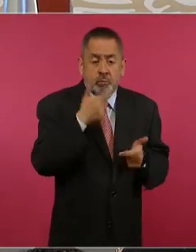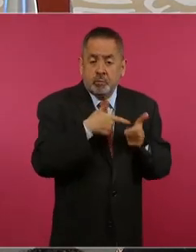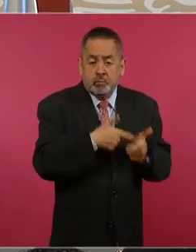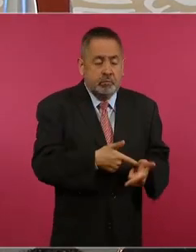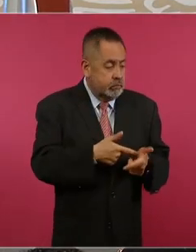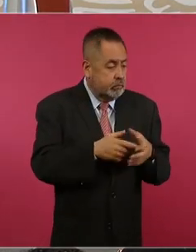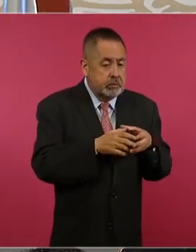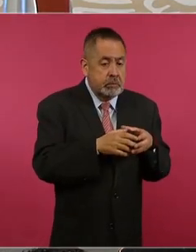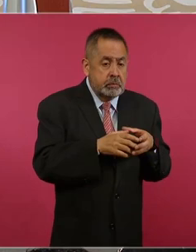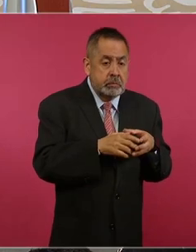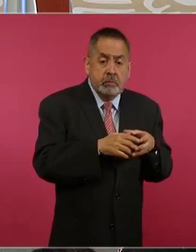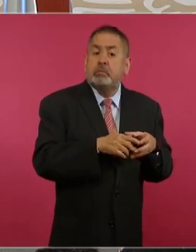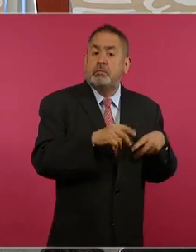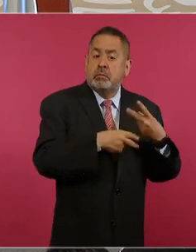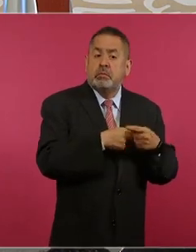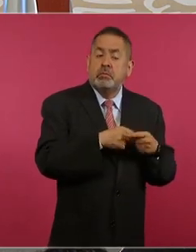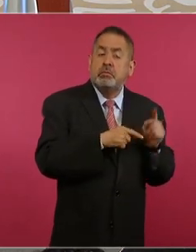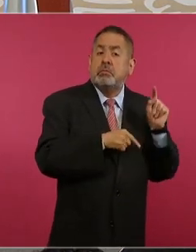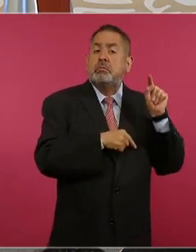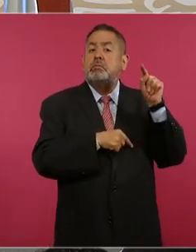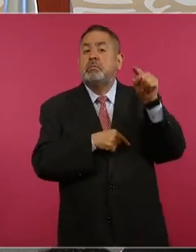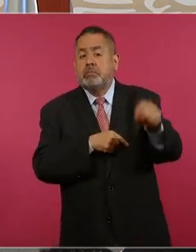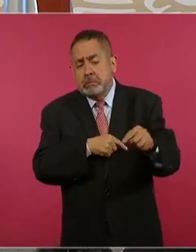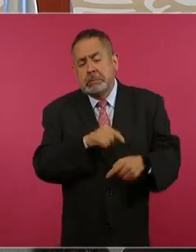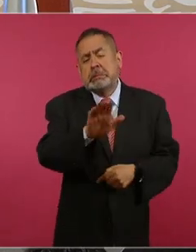lo van a buscar.